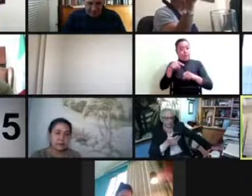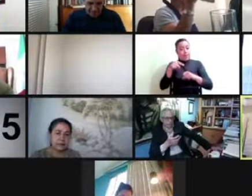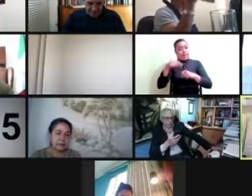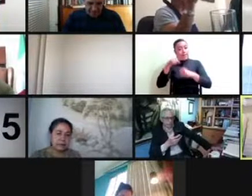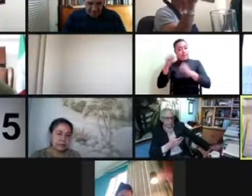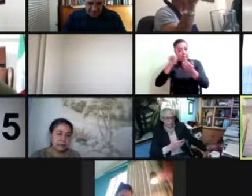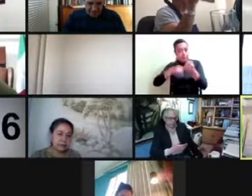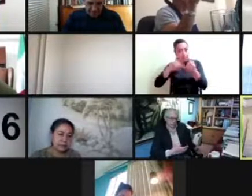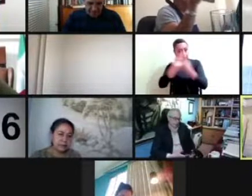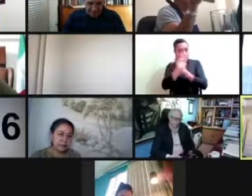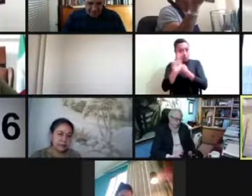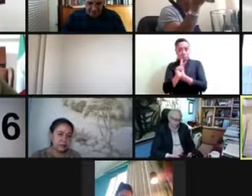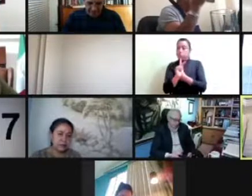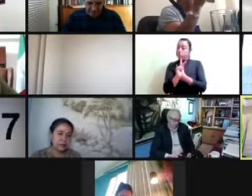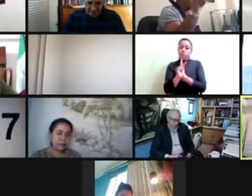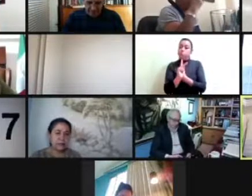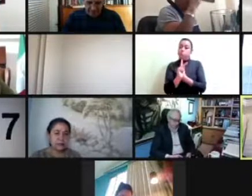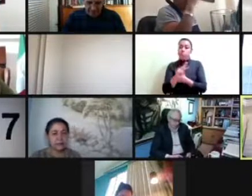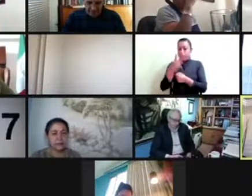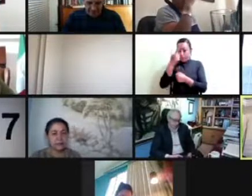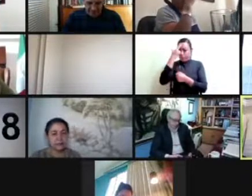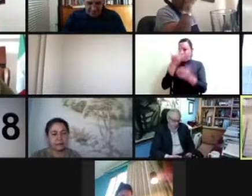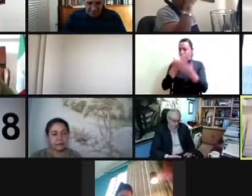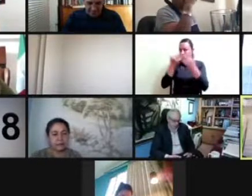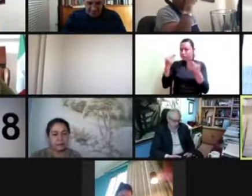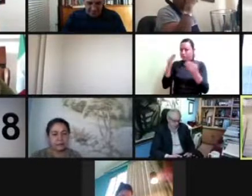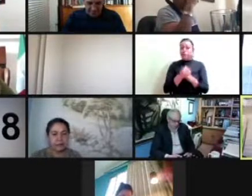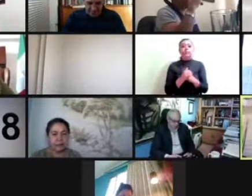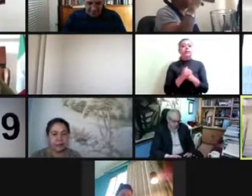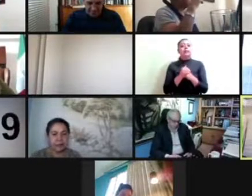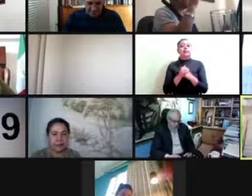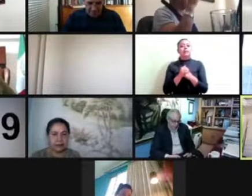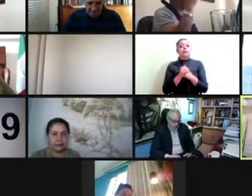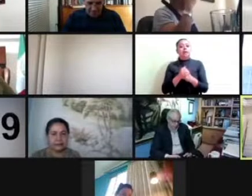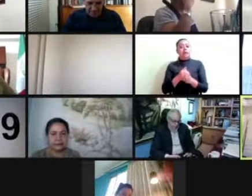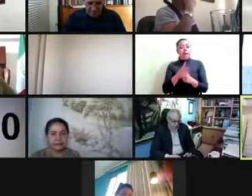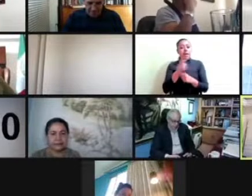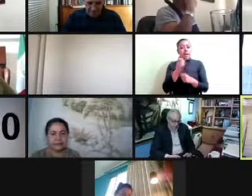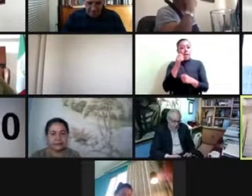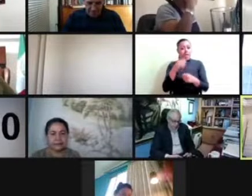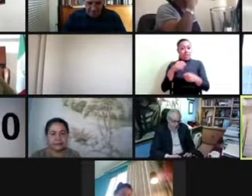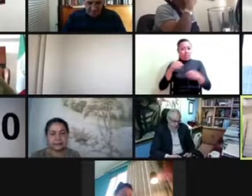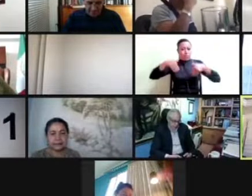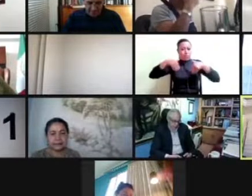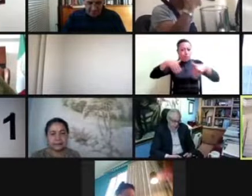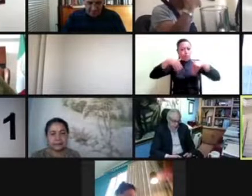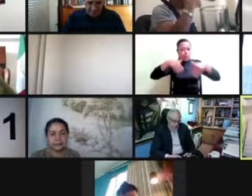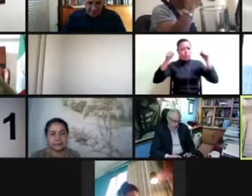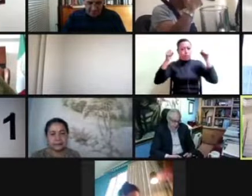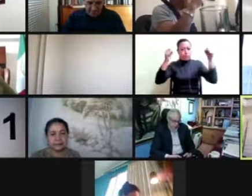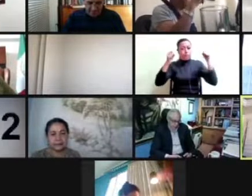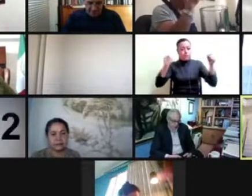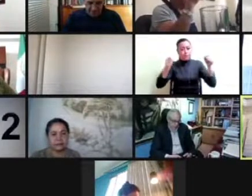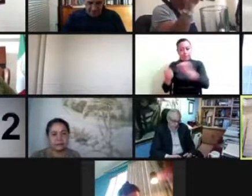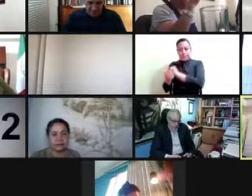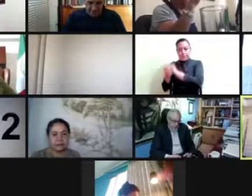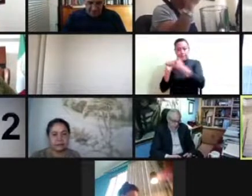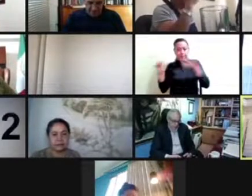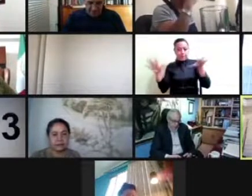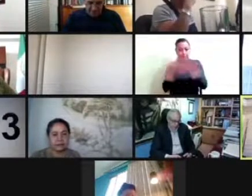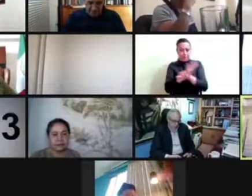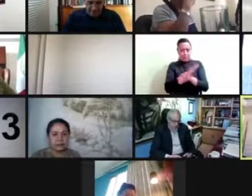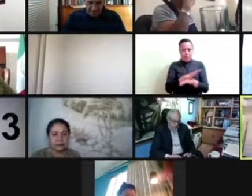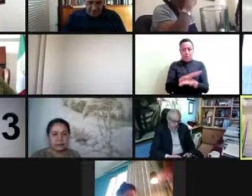que en su momento uno de los aspectos centrales de las protestas, cuando se hizo la transición de Policía Federal a